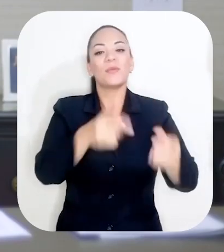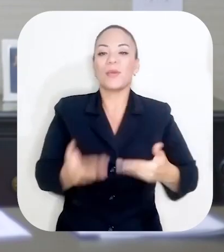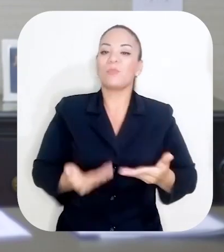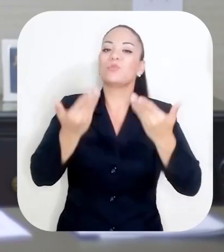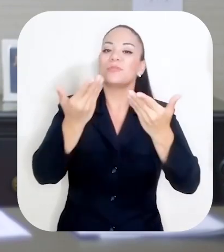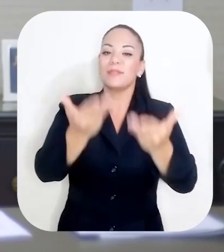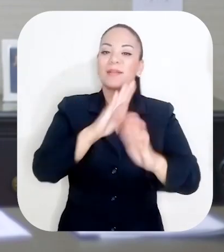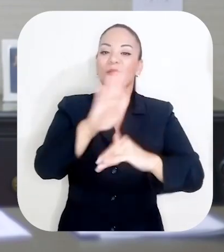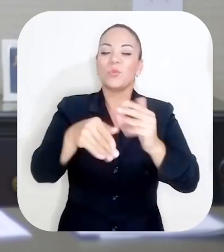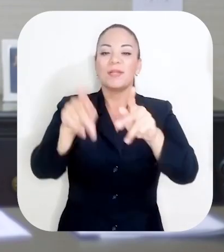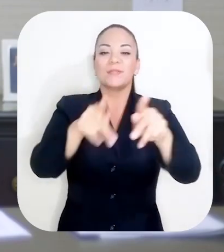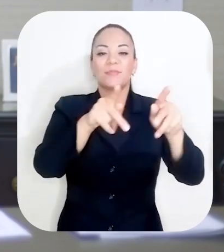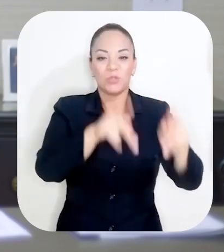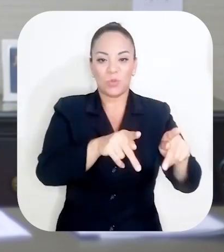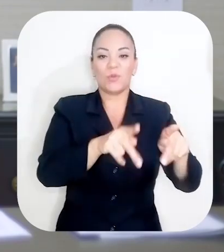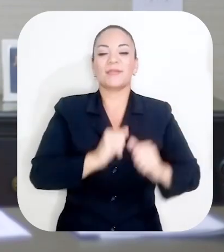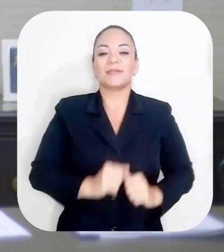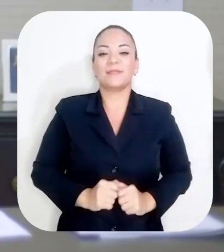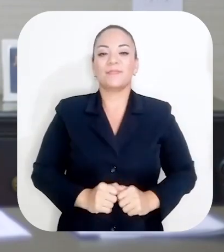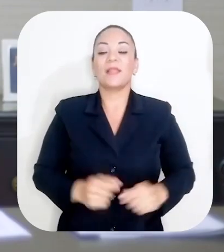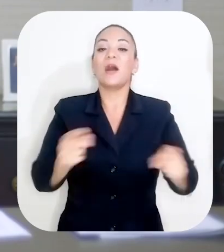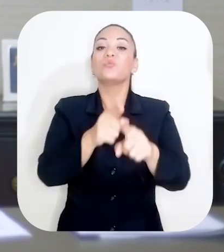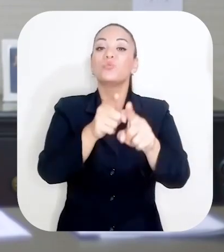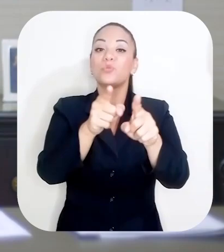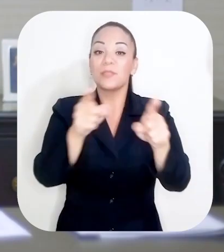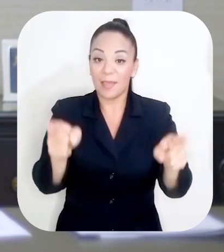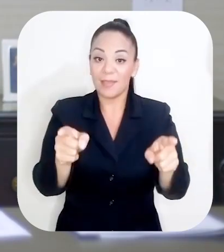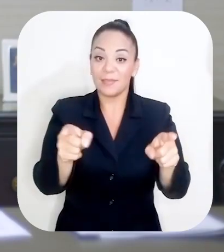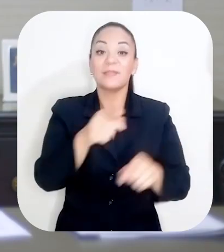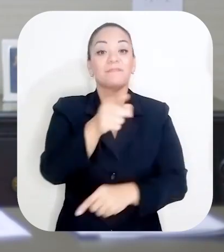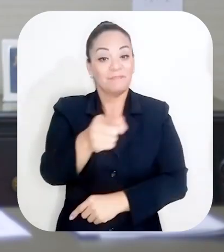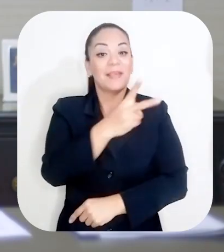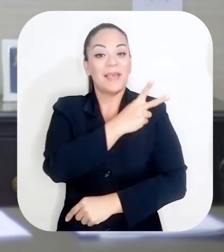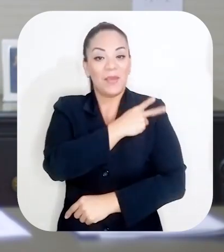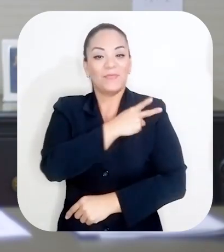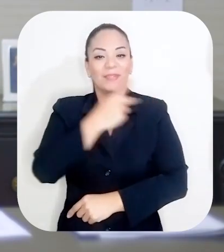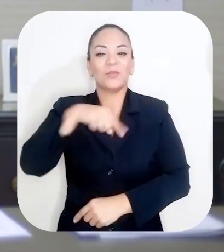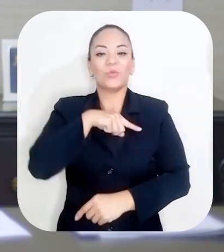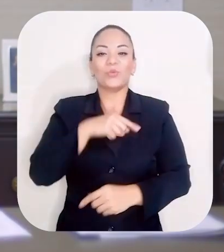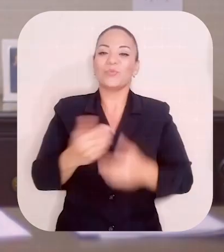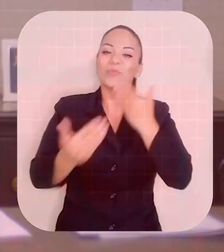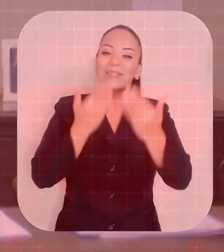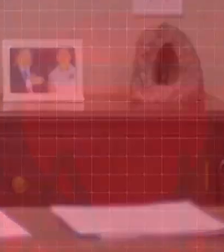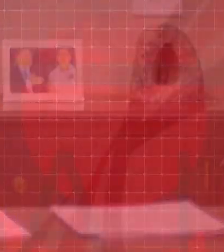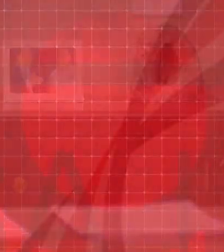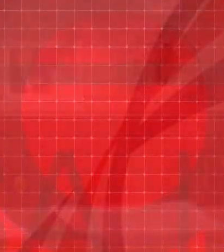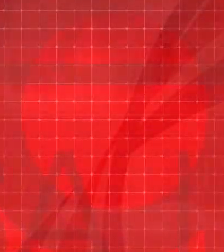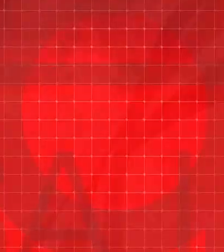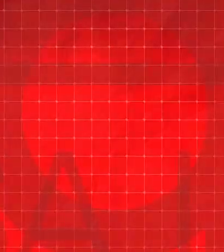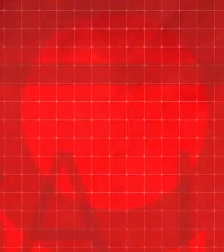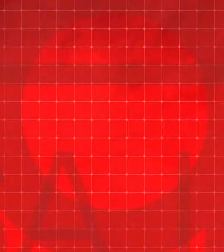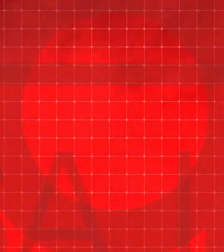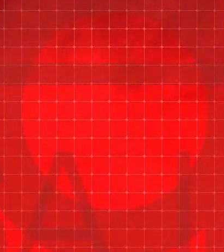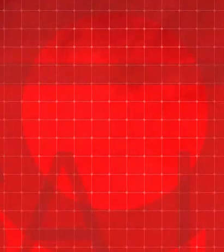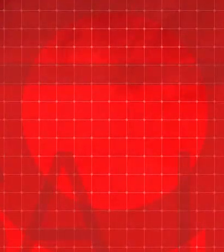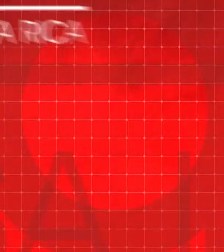proveerle a la ciudadanía a ustedes nuestros patrones Muchas gracias